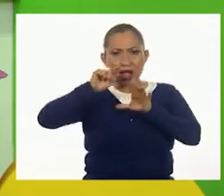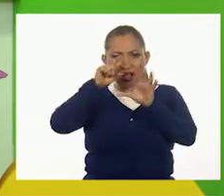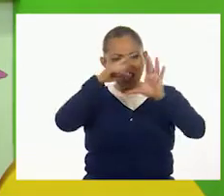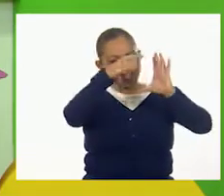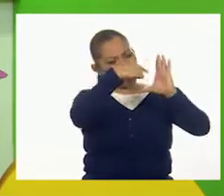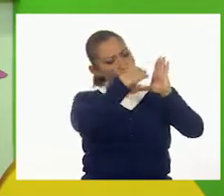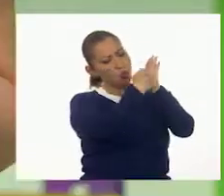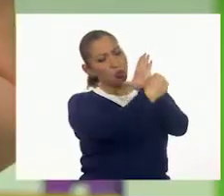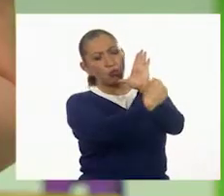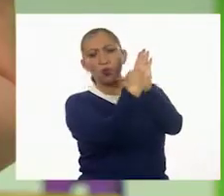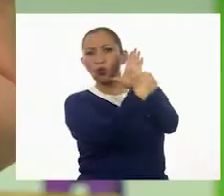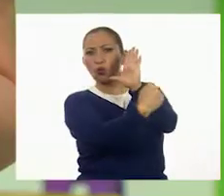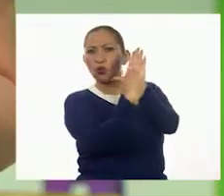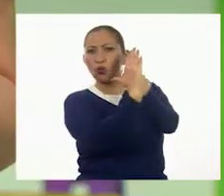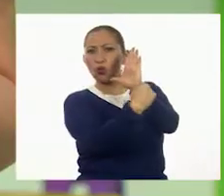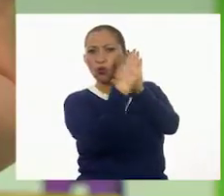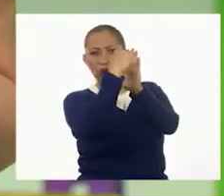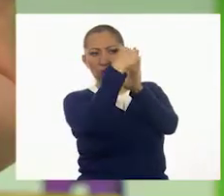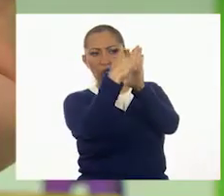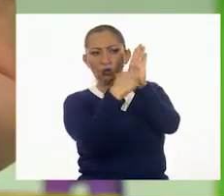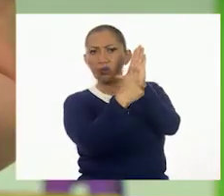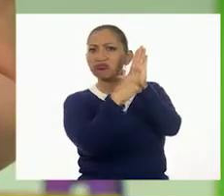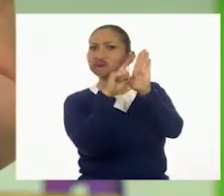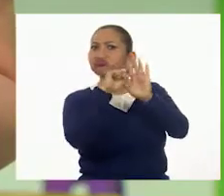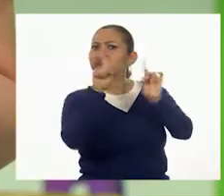dos grupos de puntos.